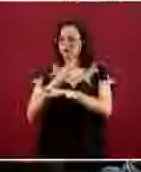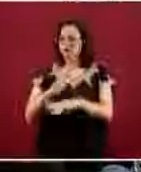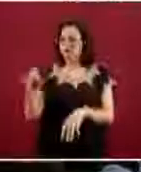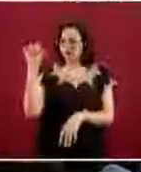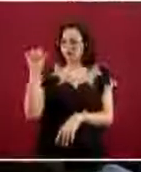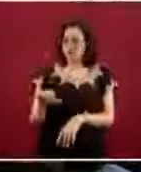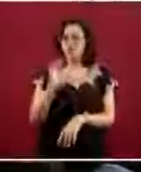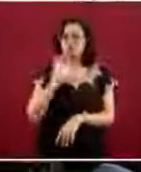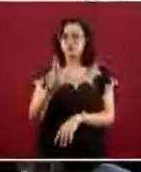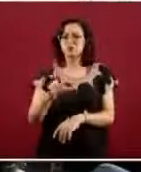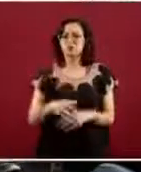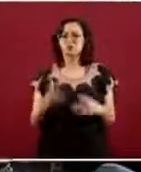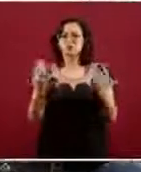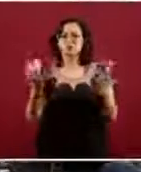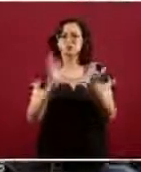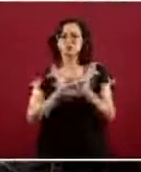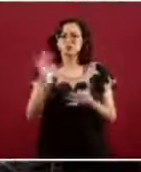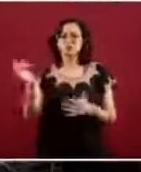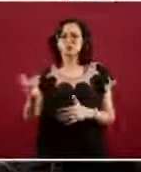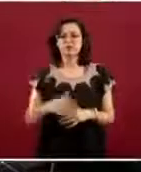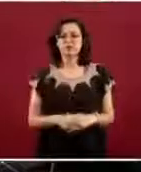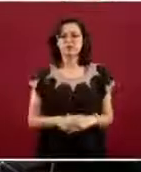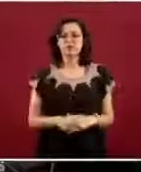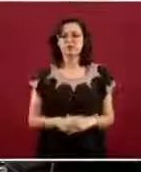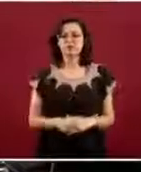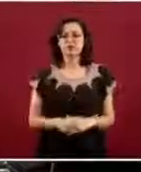mismo. Muchas gracias. Las 20